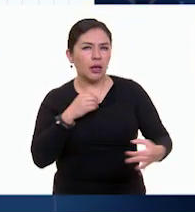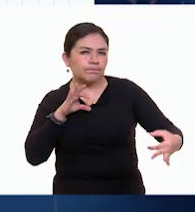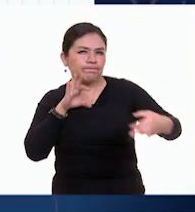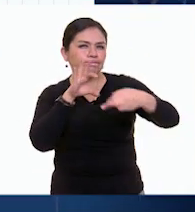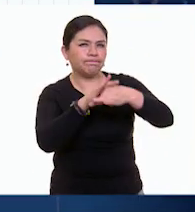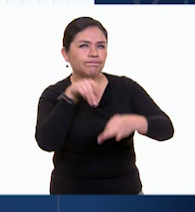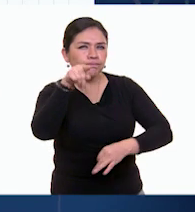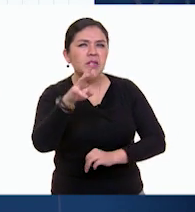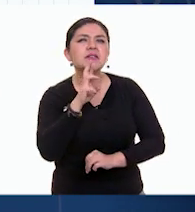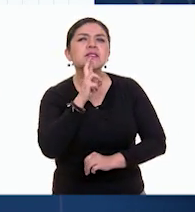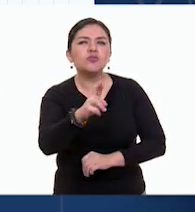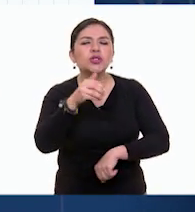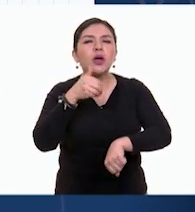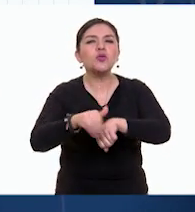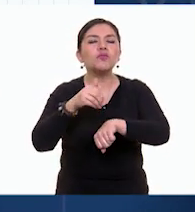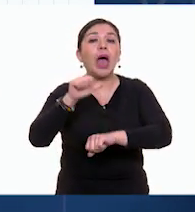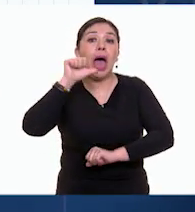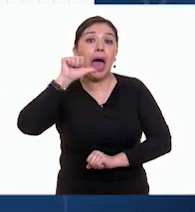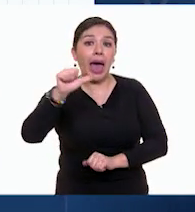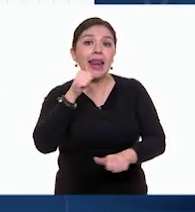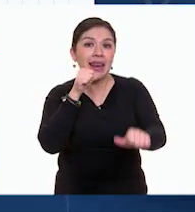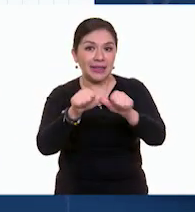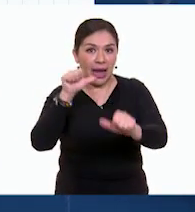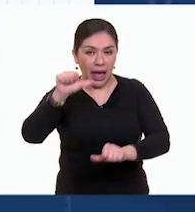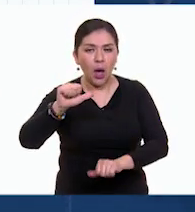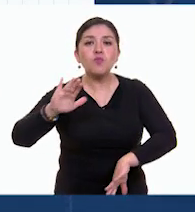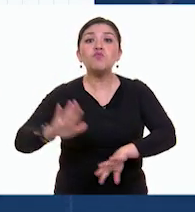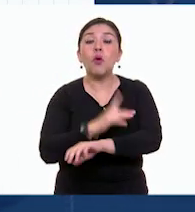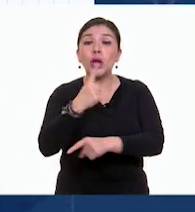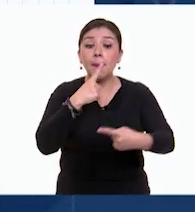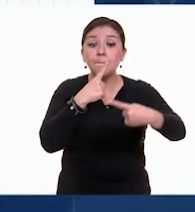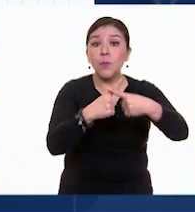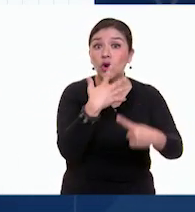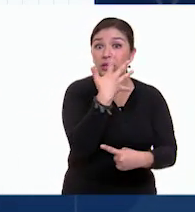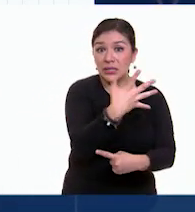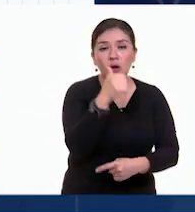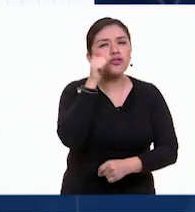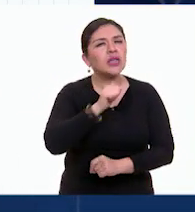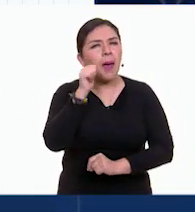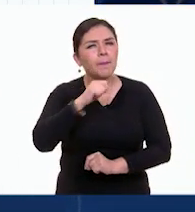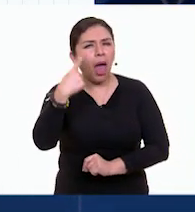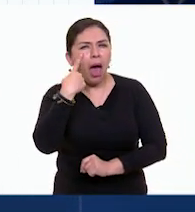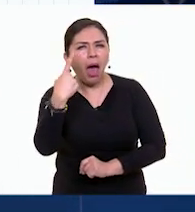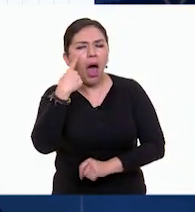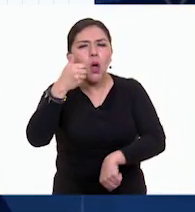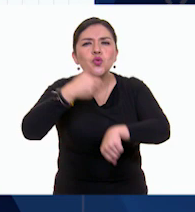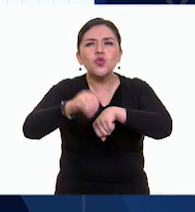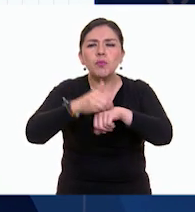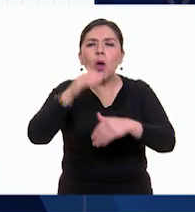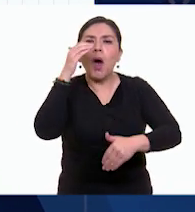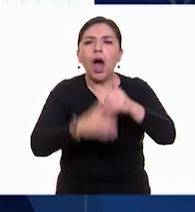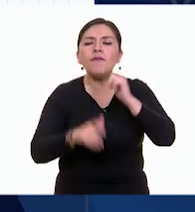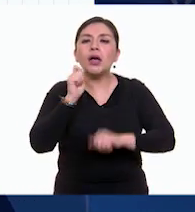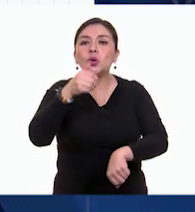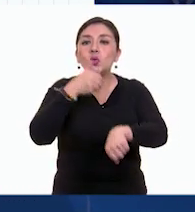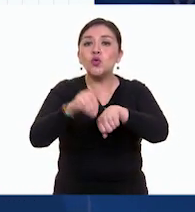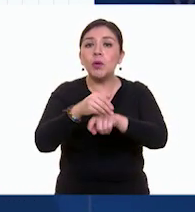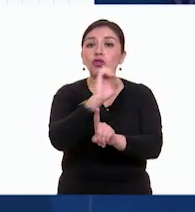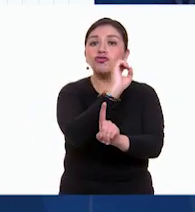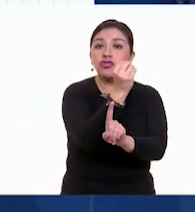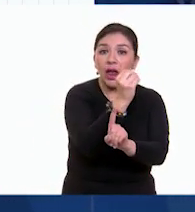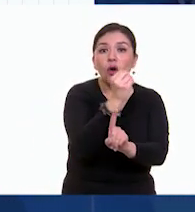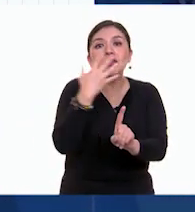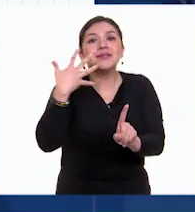con la respuesta del inciso A, porque los múltiplos de 5 son números que terminan en 0 y 5.